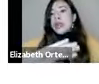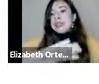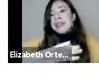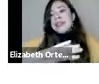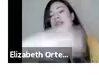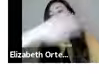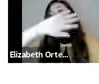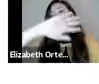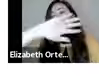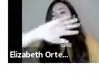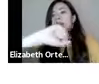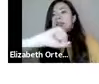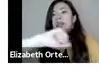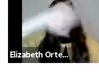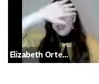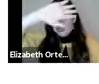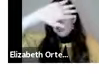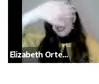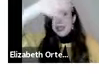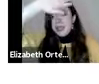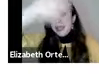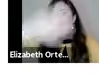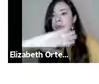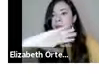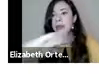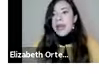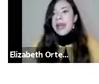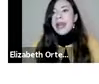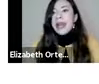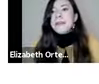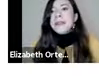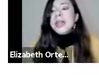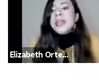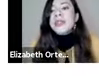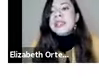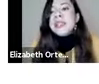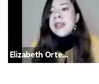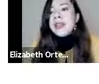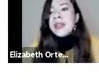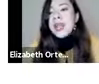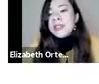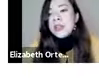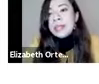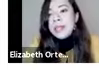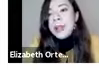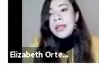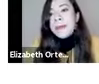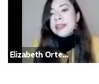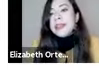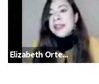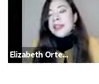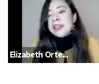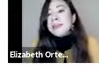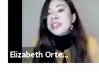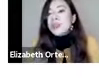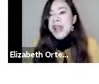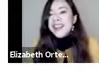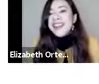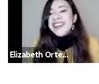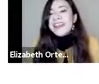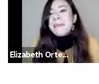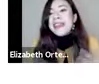algún accidente y no golpearme directo en el cuerpo. Ajá. Entonces, lo que les comentaba, la parte de,